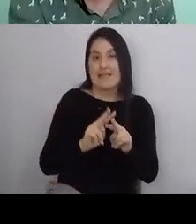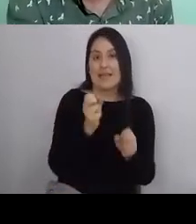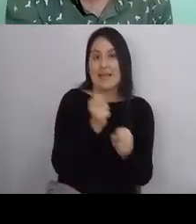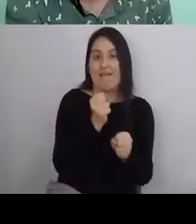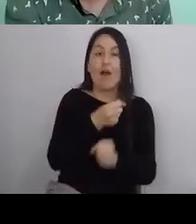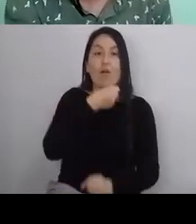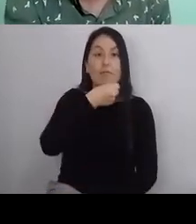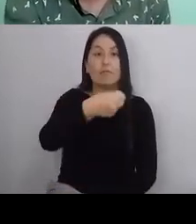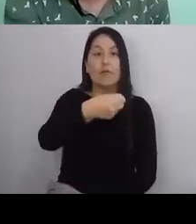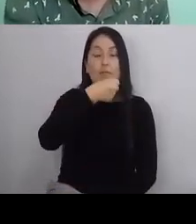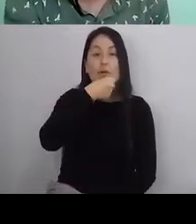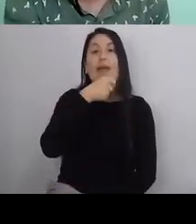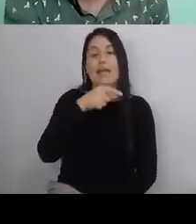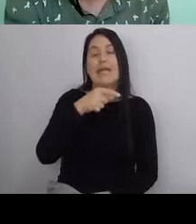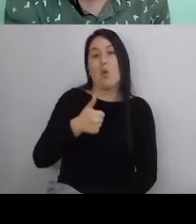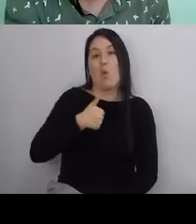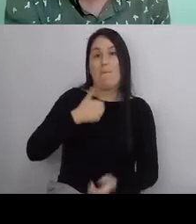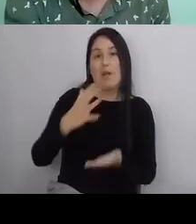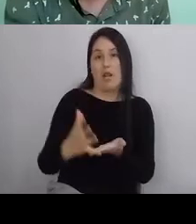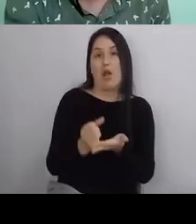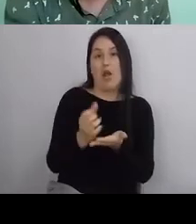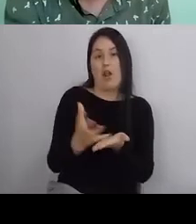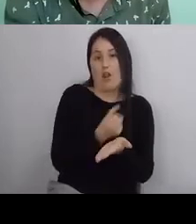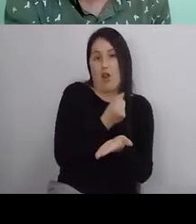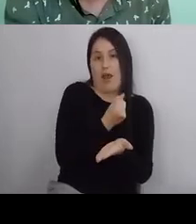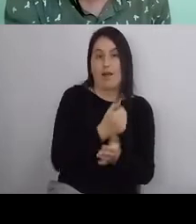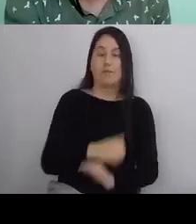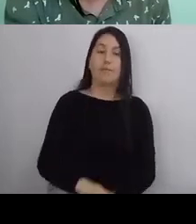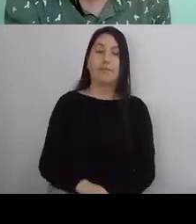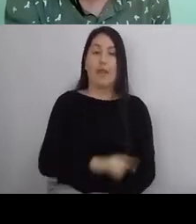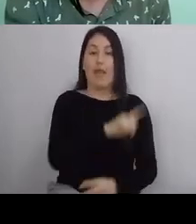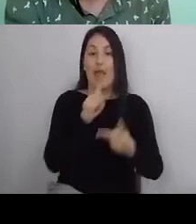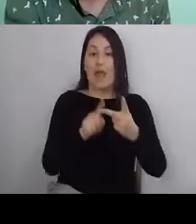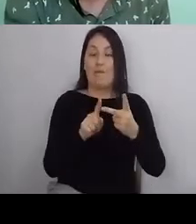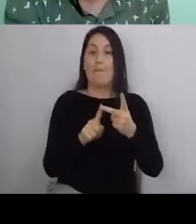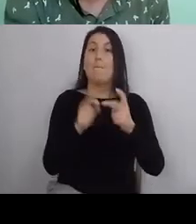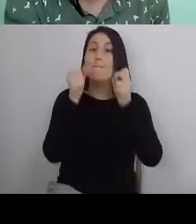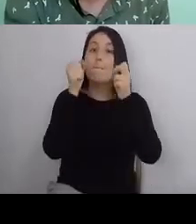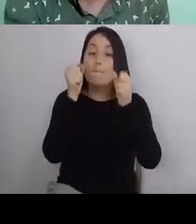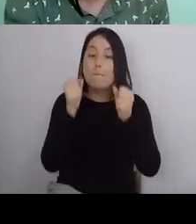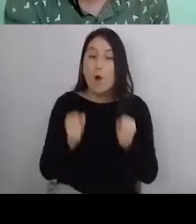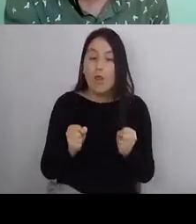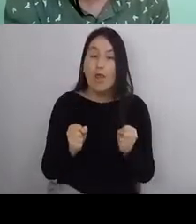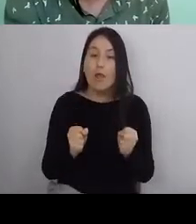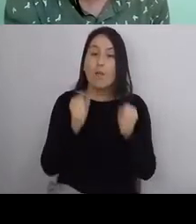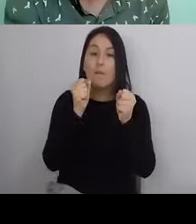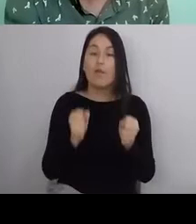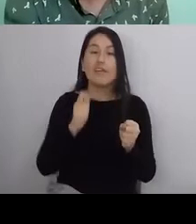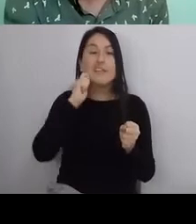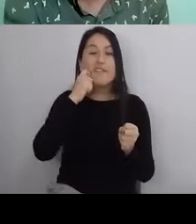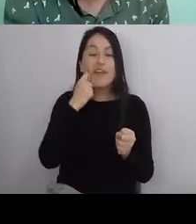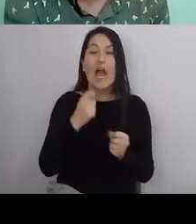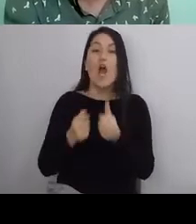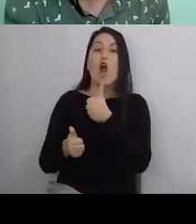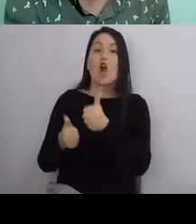lograr el objetivo simplemente. Ahora vamos al poder, ¿ya? El poder nos va a hablar de las competencias,